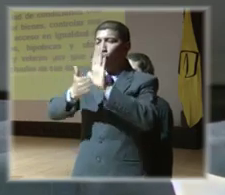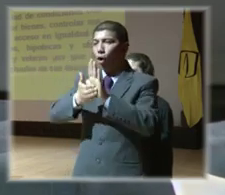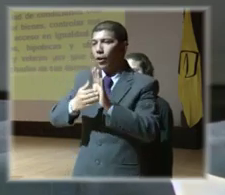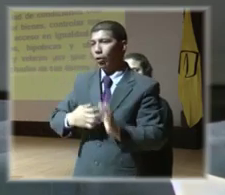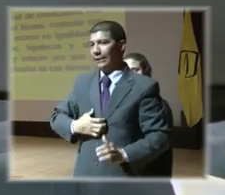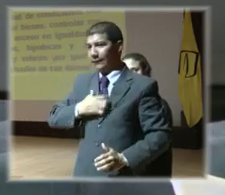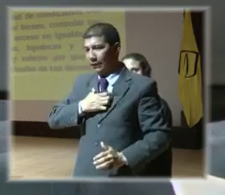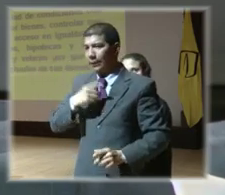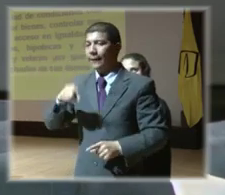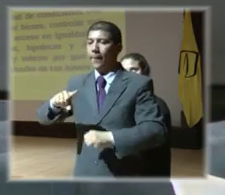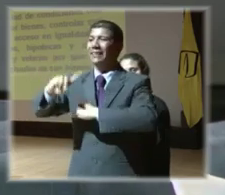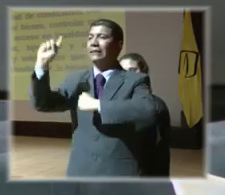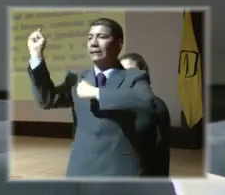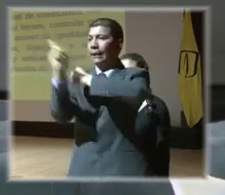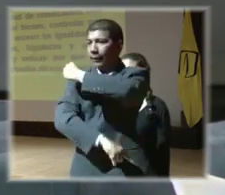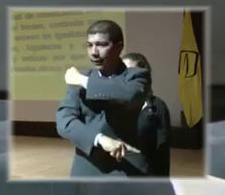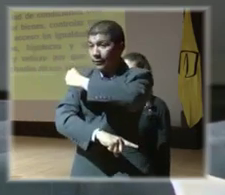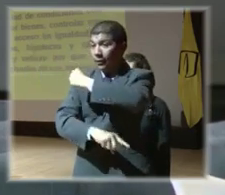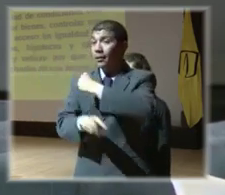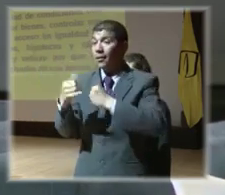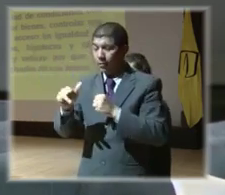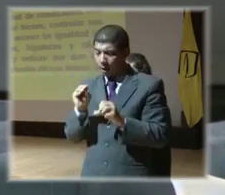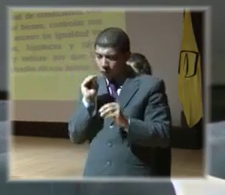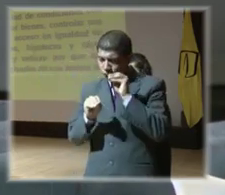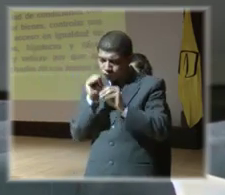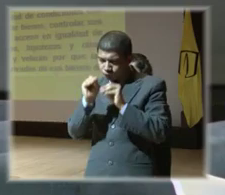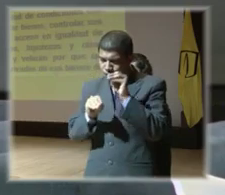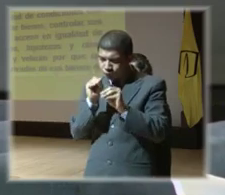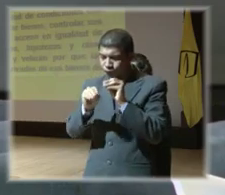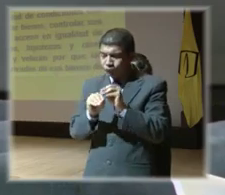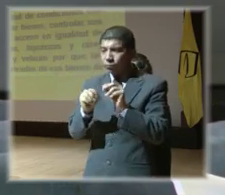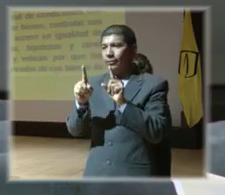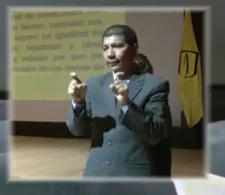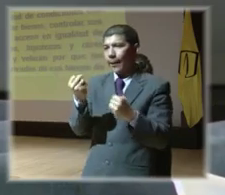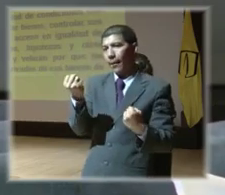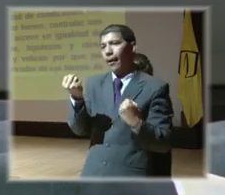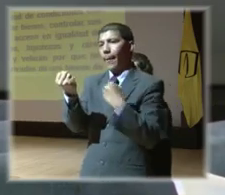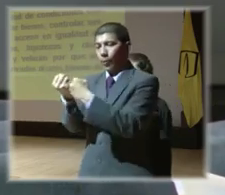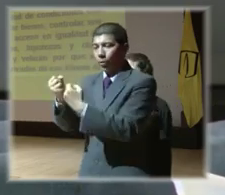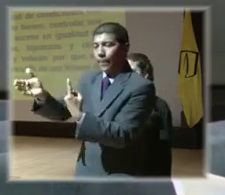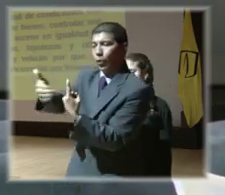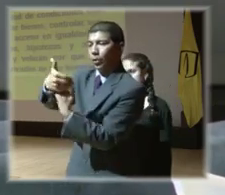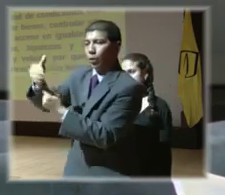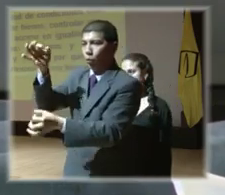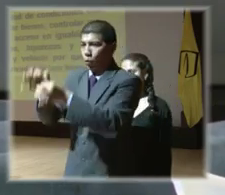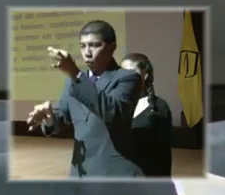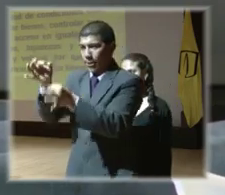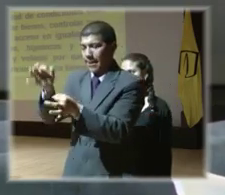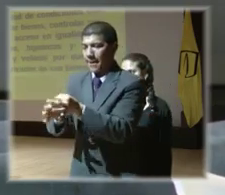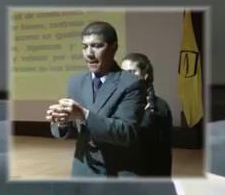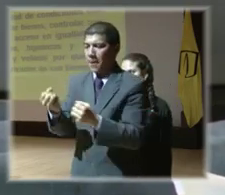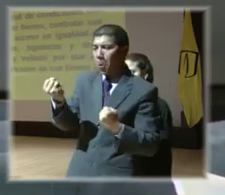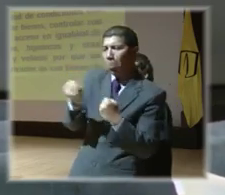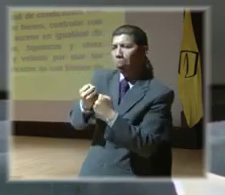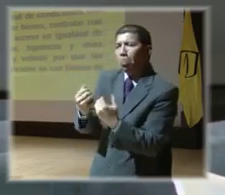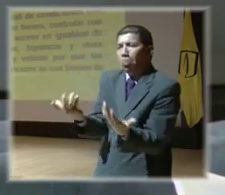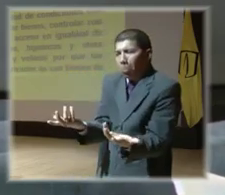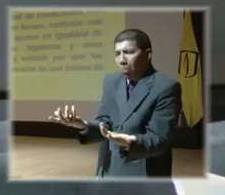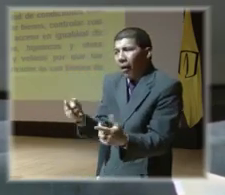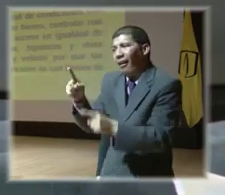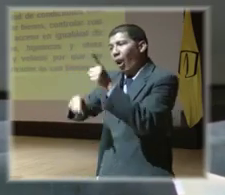ya han creado lo que se llama jurisprudencia en este sentido, ¿sí? ¿Qué tipos de apoyo puede haber? Bueno, va a haber apoyos que son